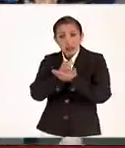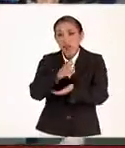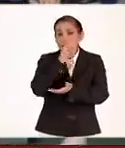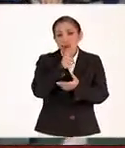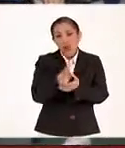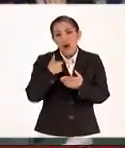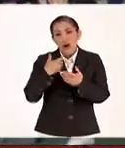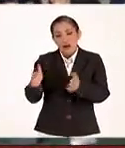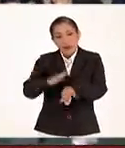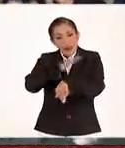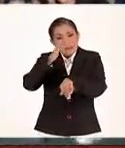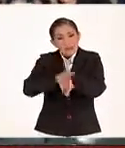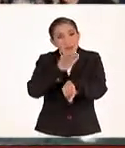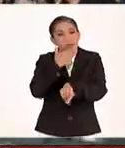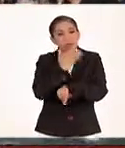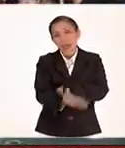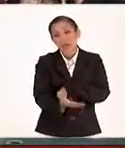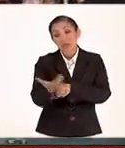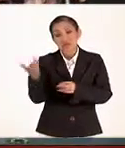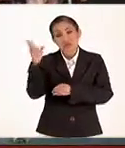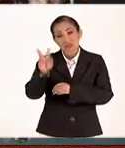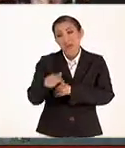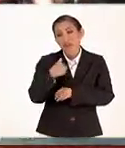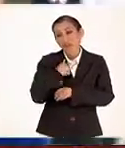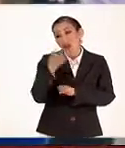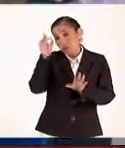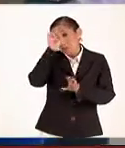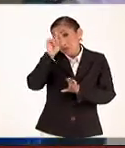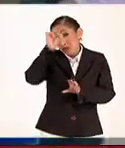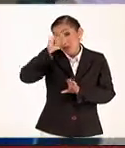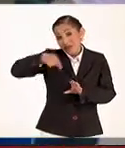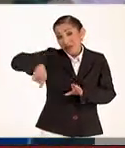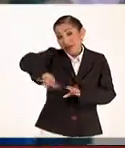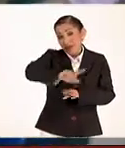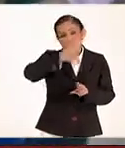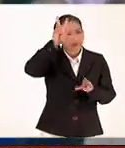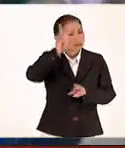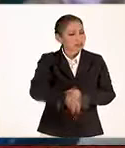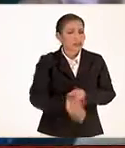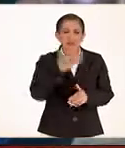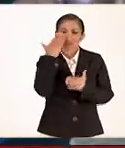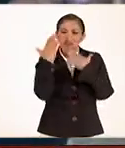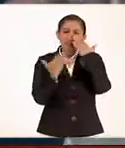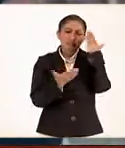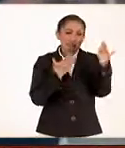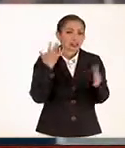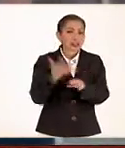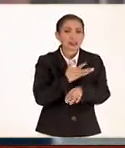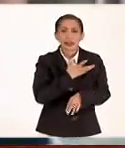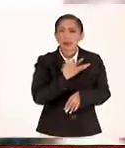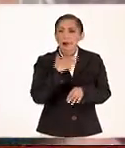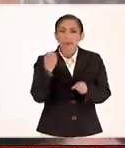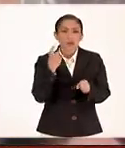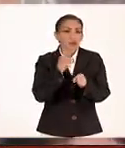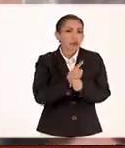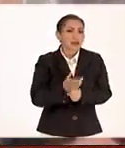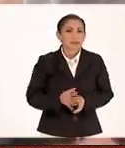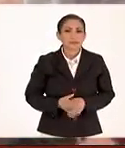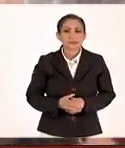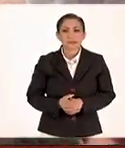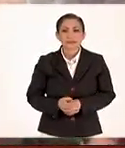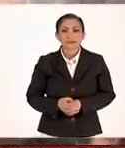mejorando nuestras calificaciones así que pues yo es el consejo que les doy que realmente estudien porque tenemos muchas oportunidades